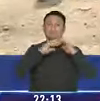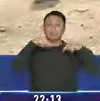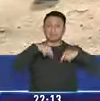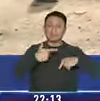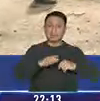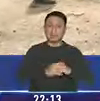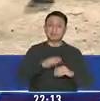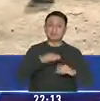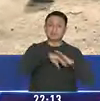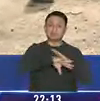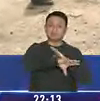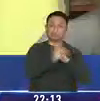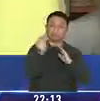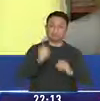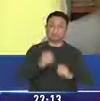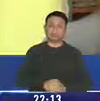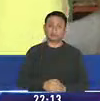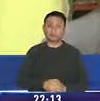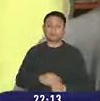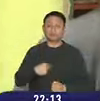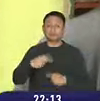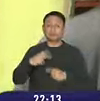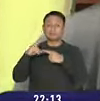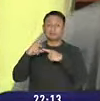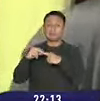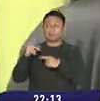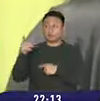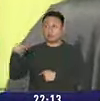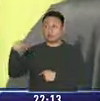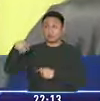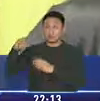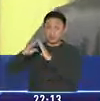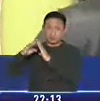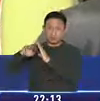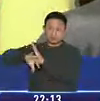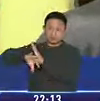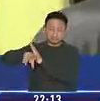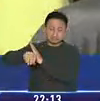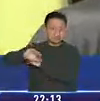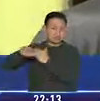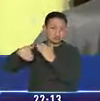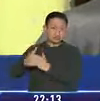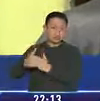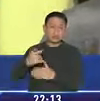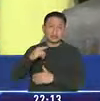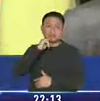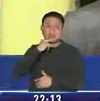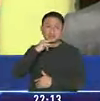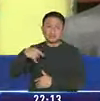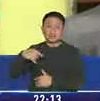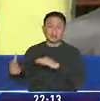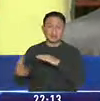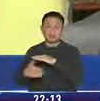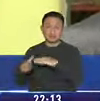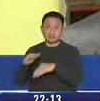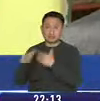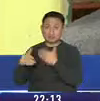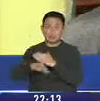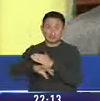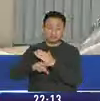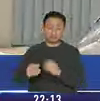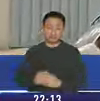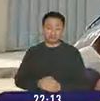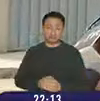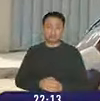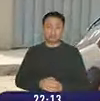prácticamente vaciadas. Mi prima acá en la esquina igual le vaciaron la casa, se habían llevado la refrigeradora, la cocina, todo, y le dejaron sin nada.